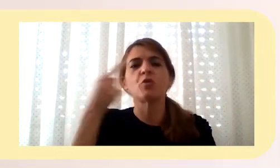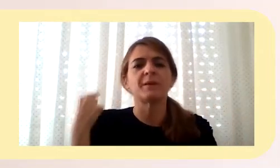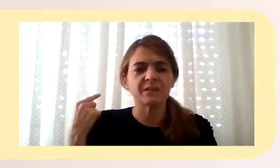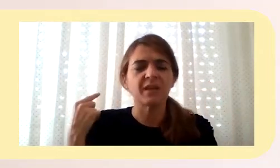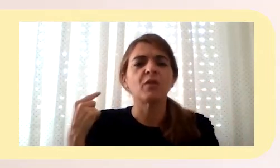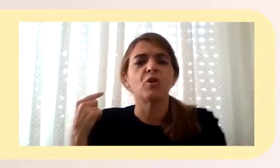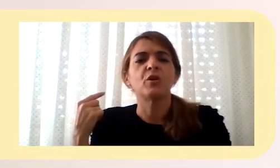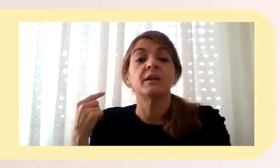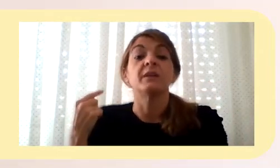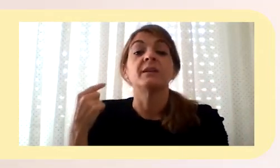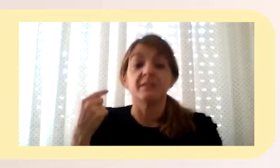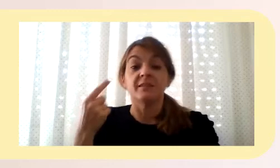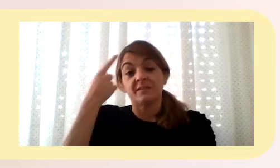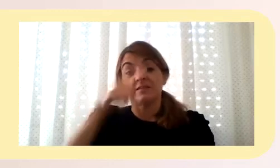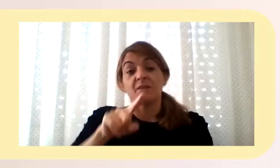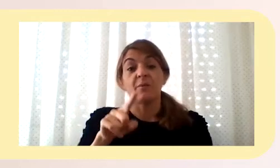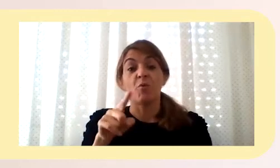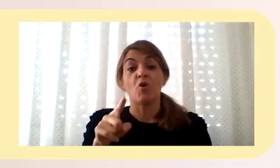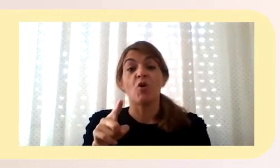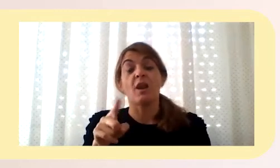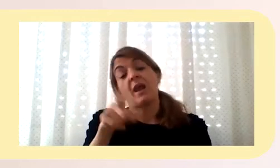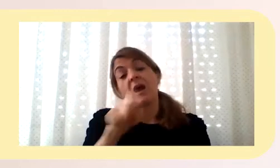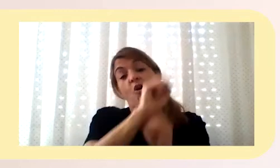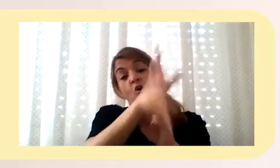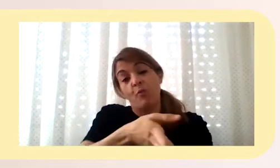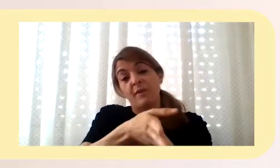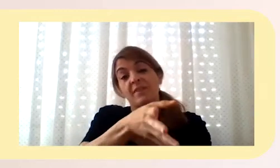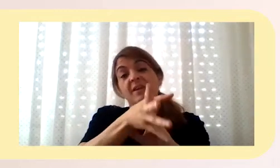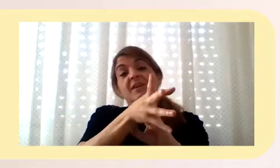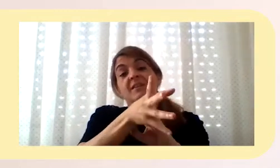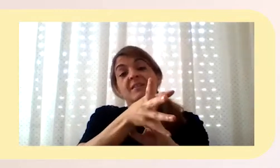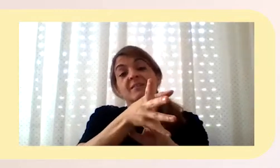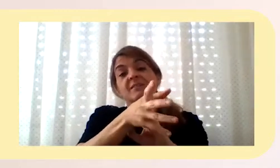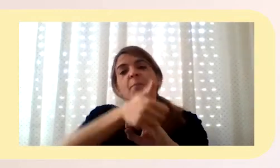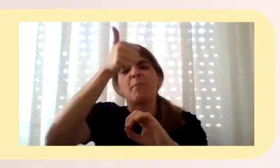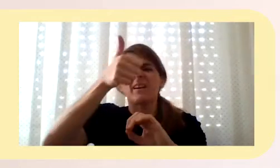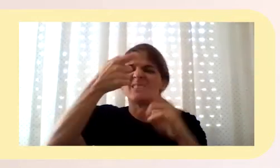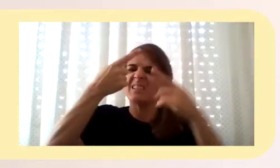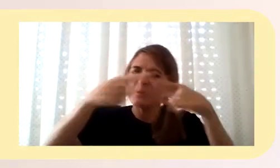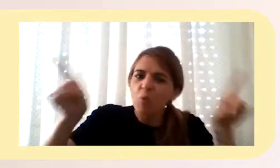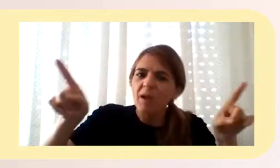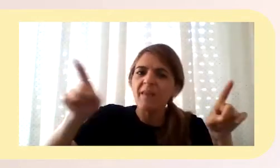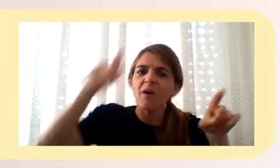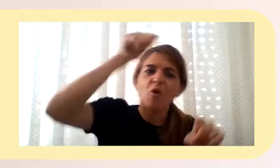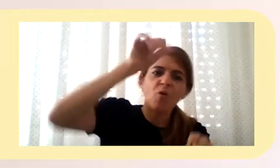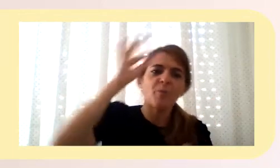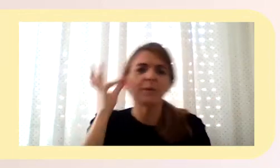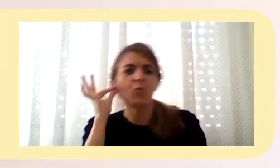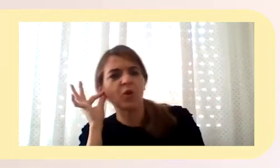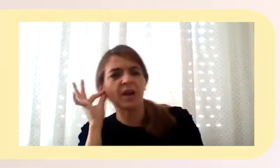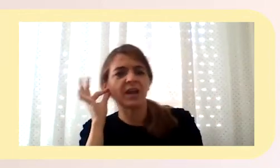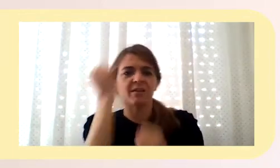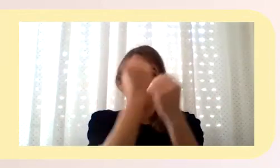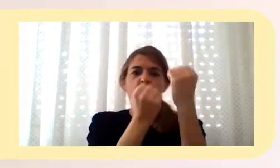la irrupción de la COVID-19 ha aumentado aún más las desigualdades entre las mujeres y los hombres, tanto en la economía como en